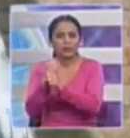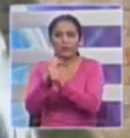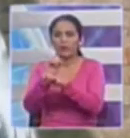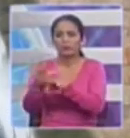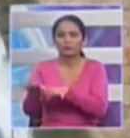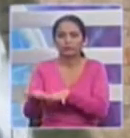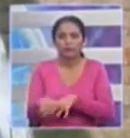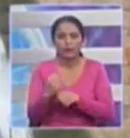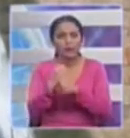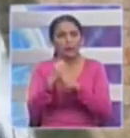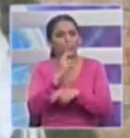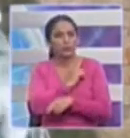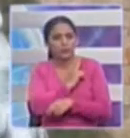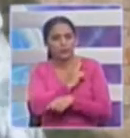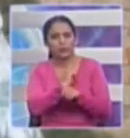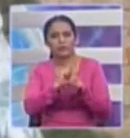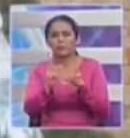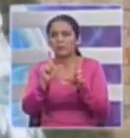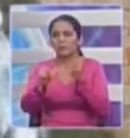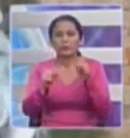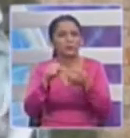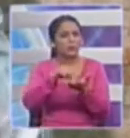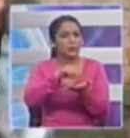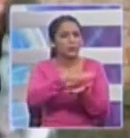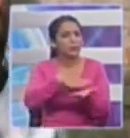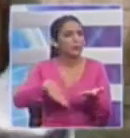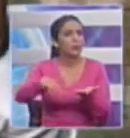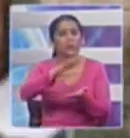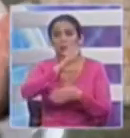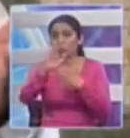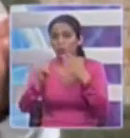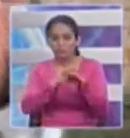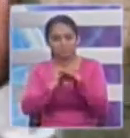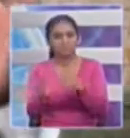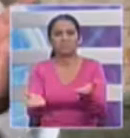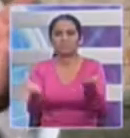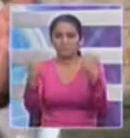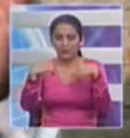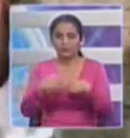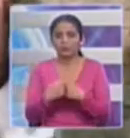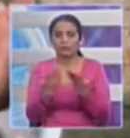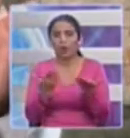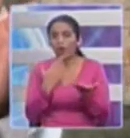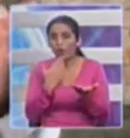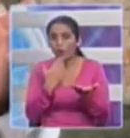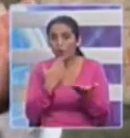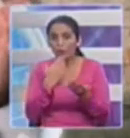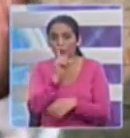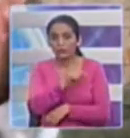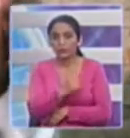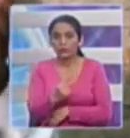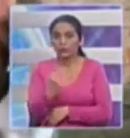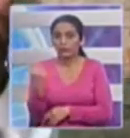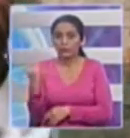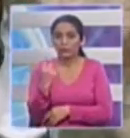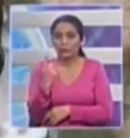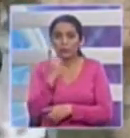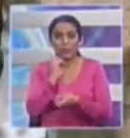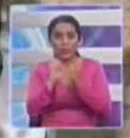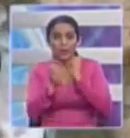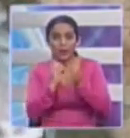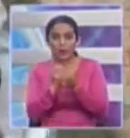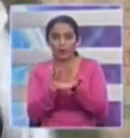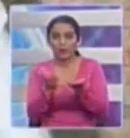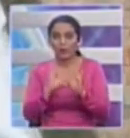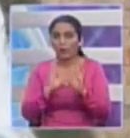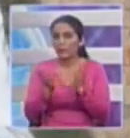Ecuador, universidades, ciudadanía en general, una invitación cordial a que vean cómo dos candidatos